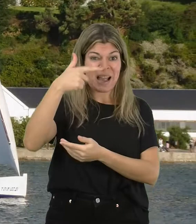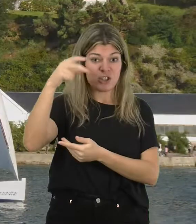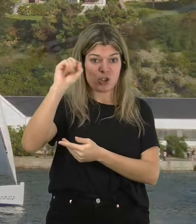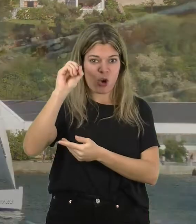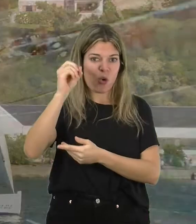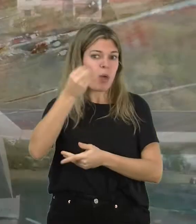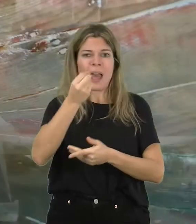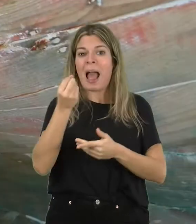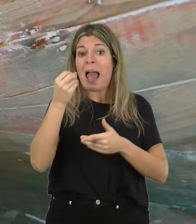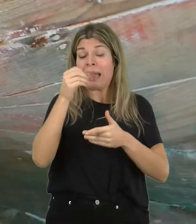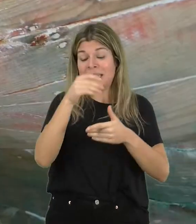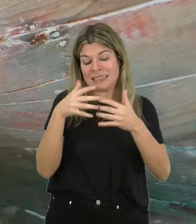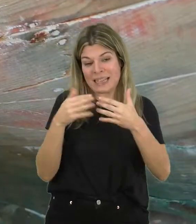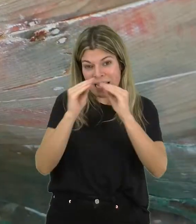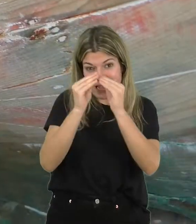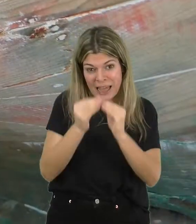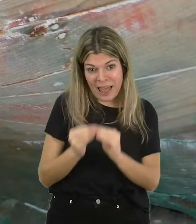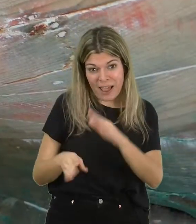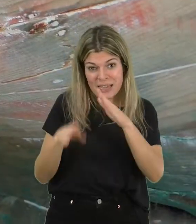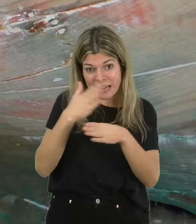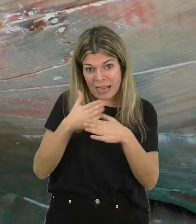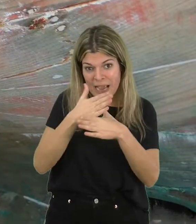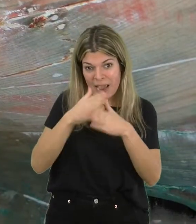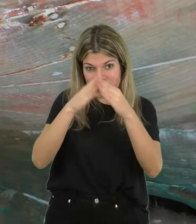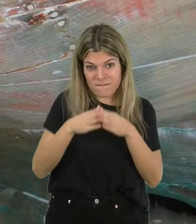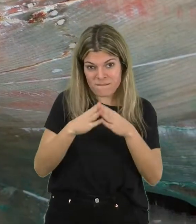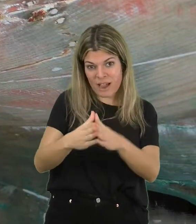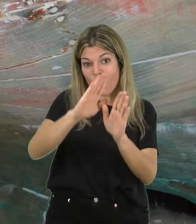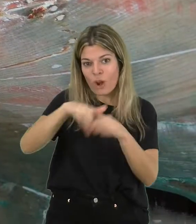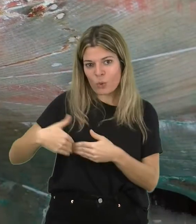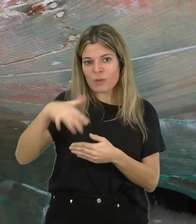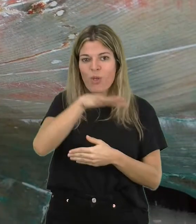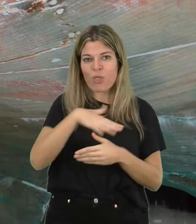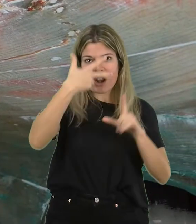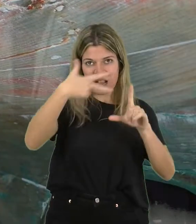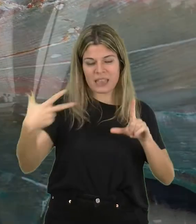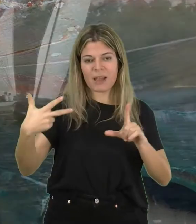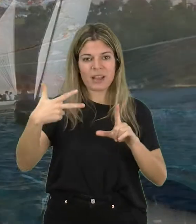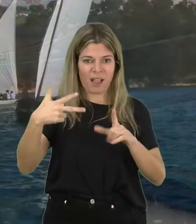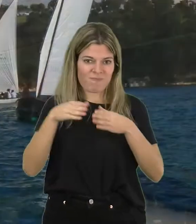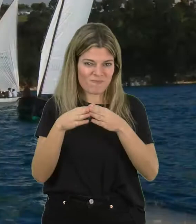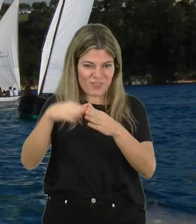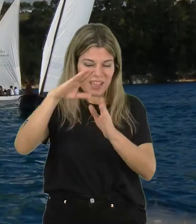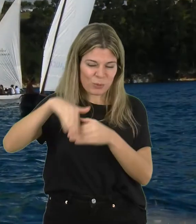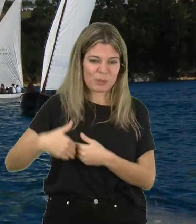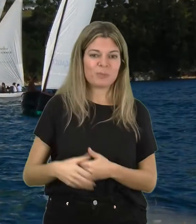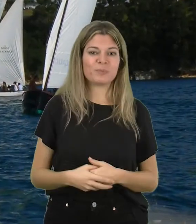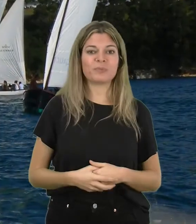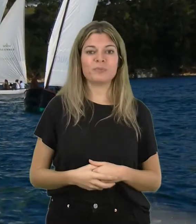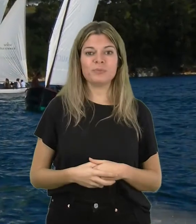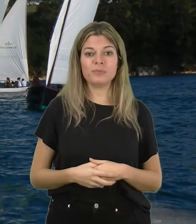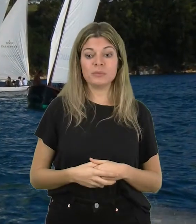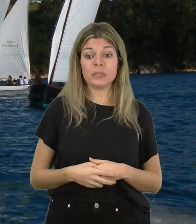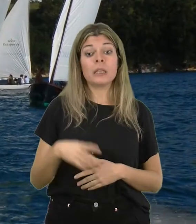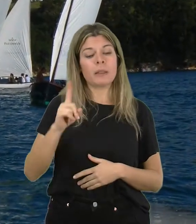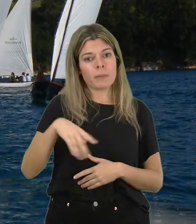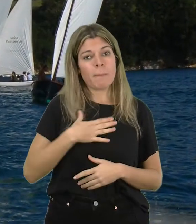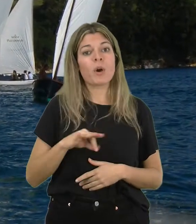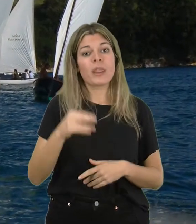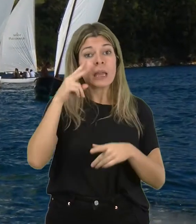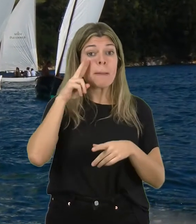siguen construyéndose de forma artesanal en el astillero de Pacho, último astillero de carpintería de ribera operativo en todo el Cantábrico.